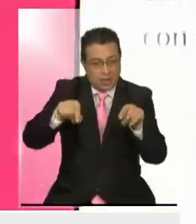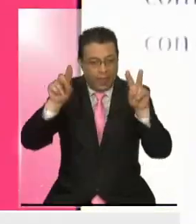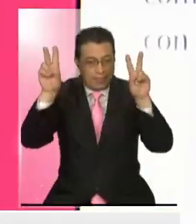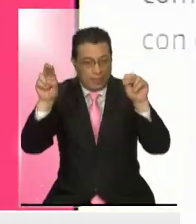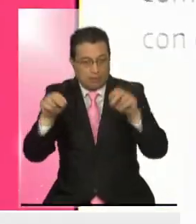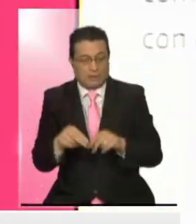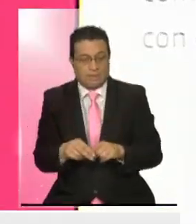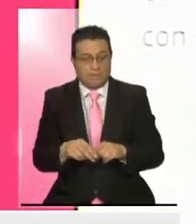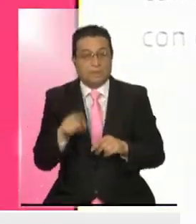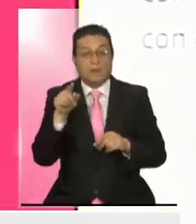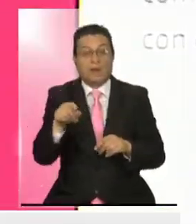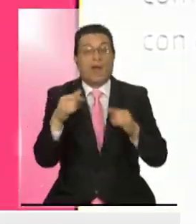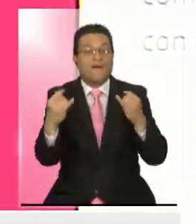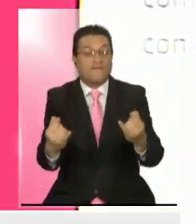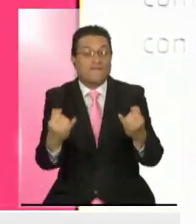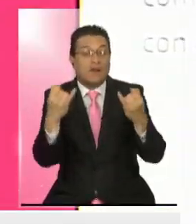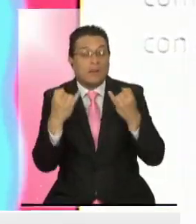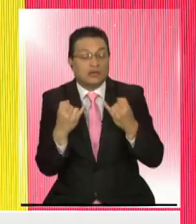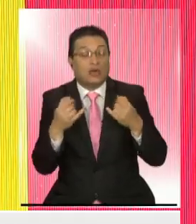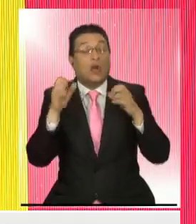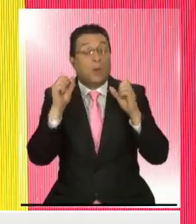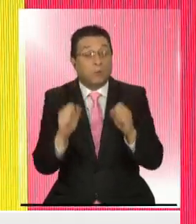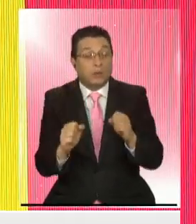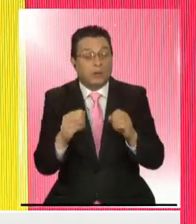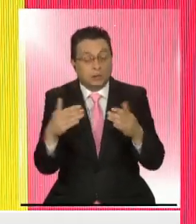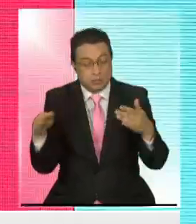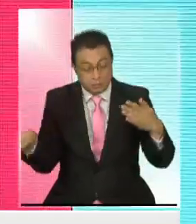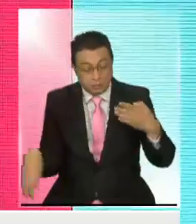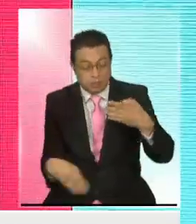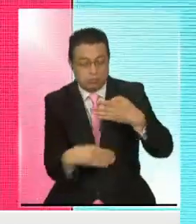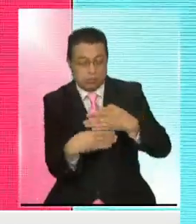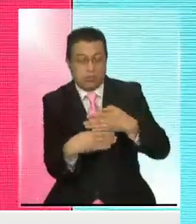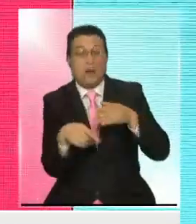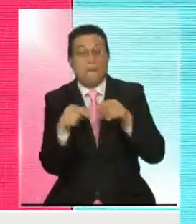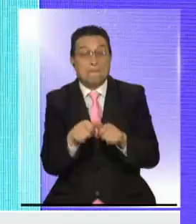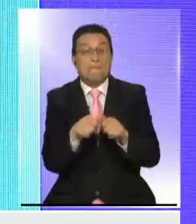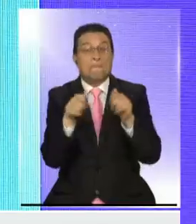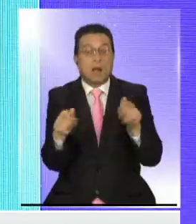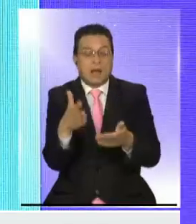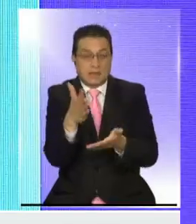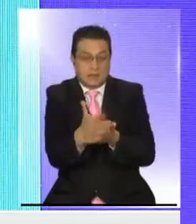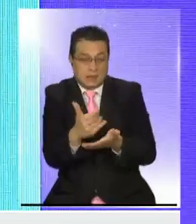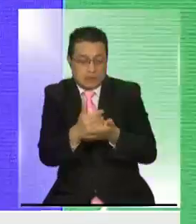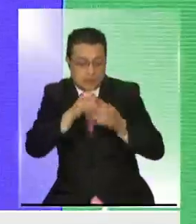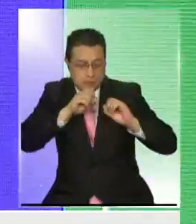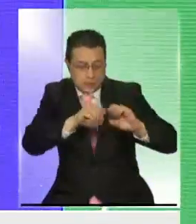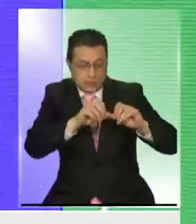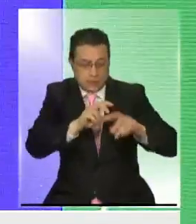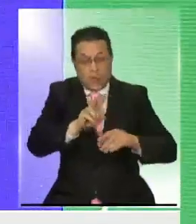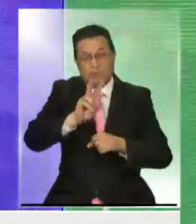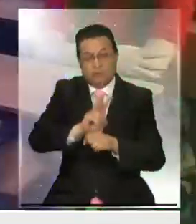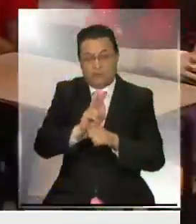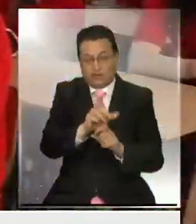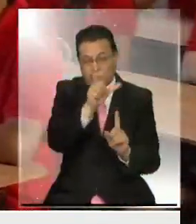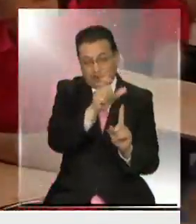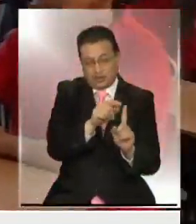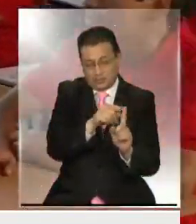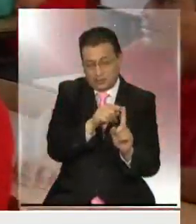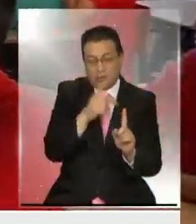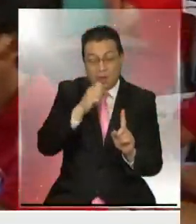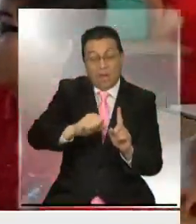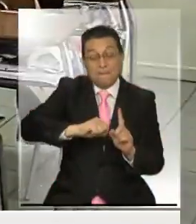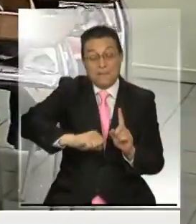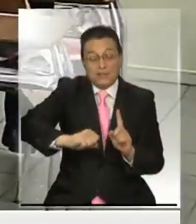plataforma de información que se espera ir complementando desde el próximo año con más estrategias pedagógicas para los docentes como una forma de